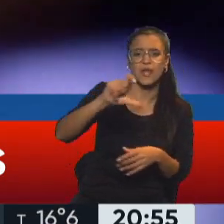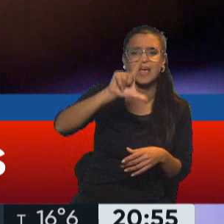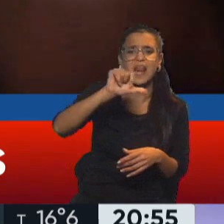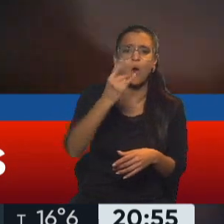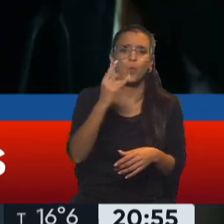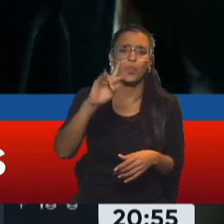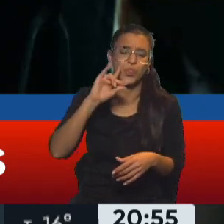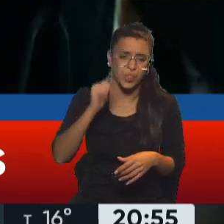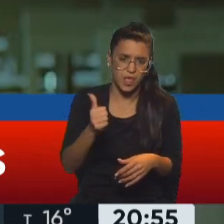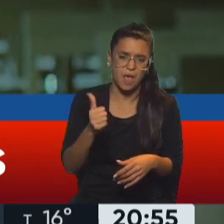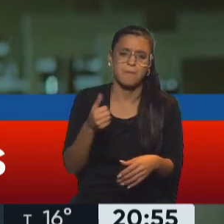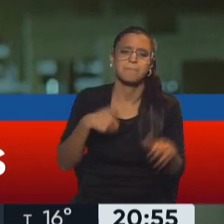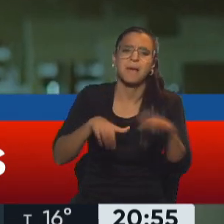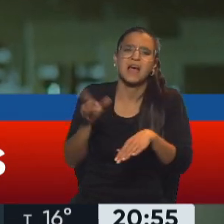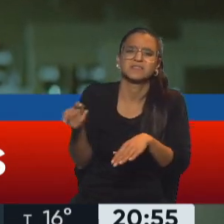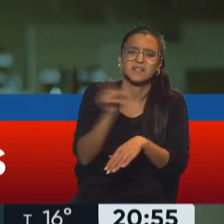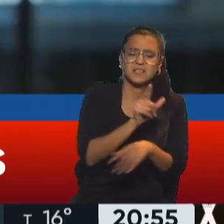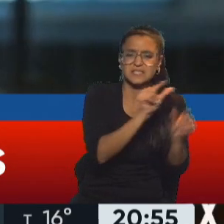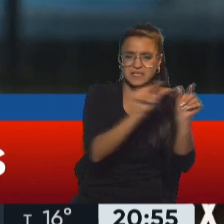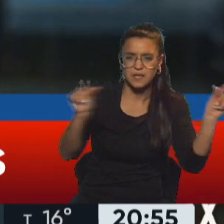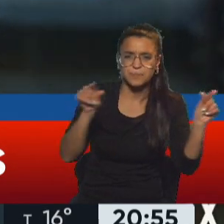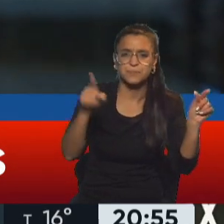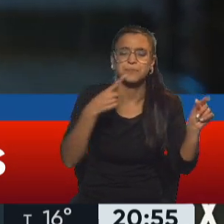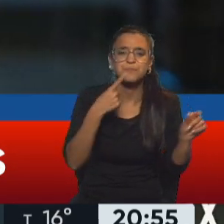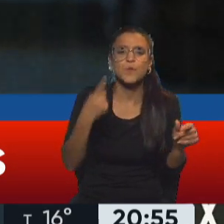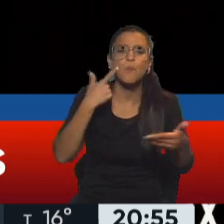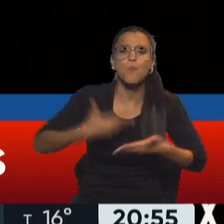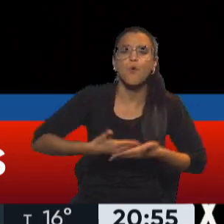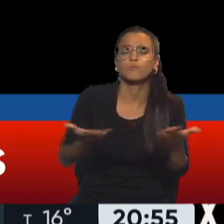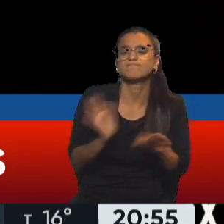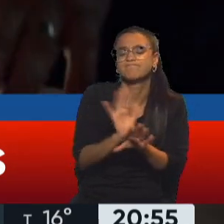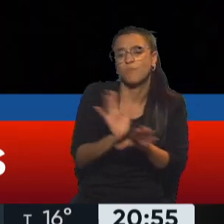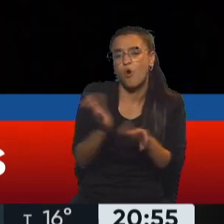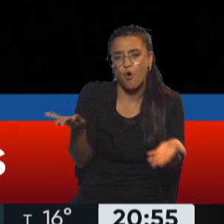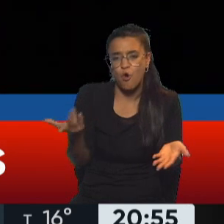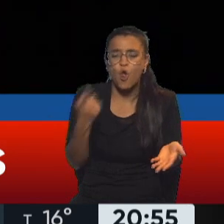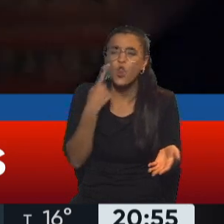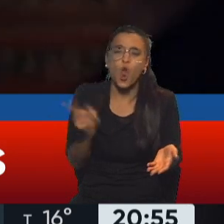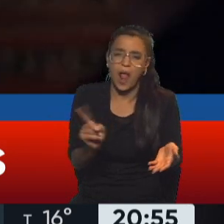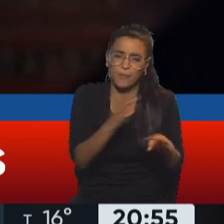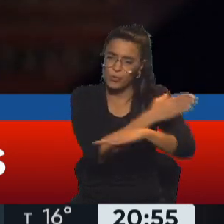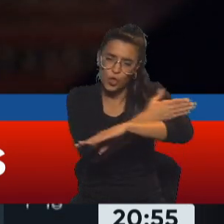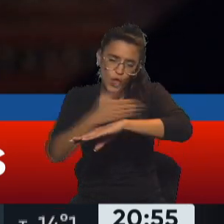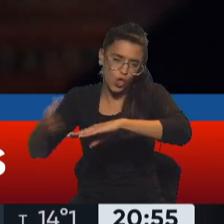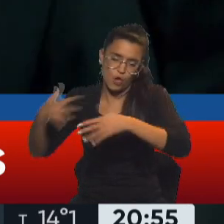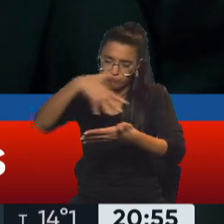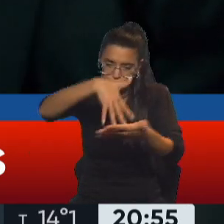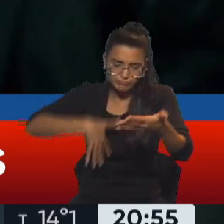Piñeiro, básicamente, más que contra la serie, que también. De la serie demostraba no haberla visto, el que escribió el